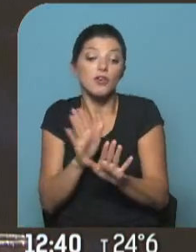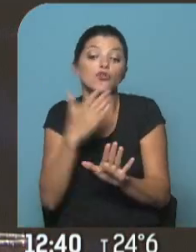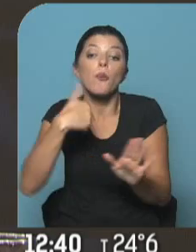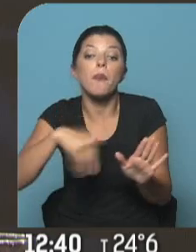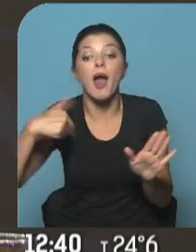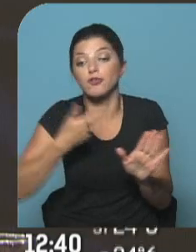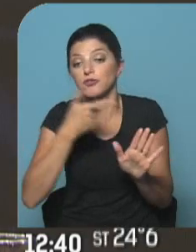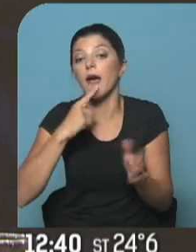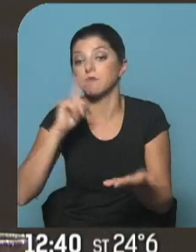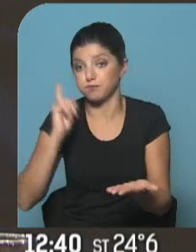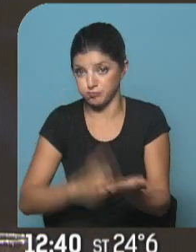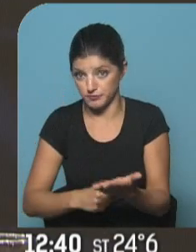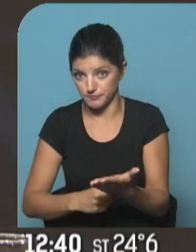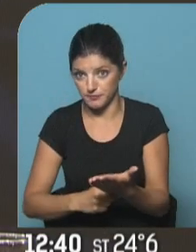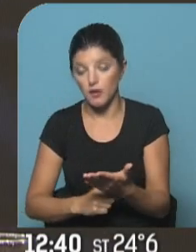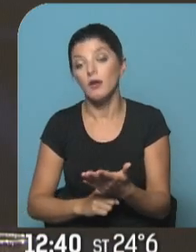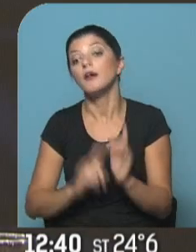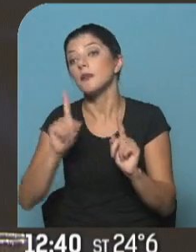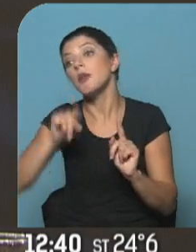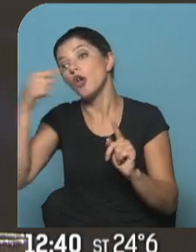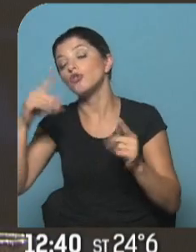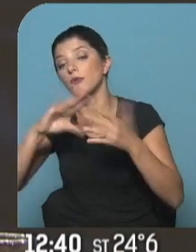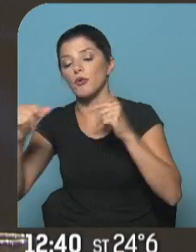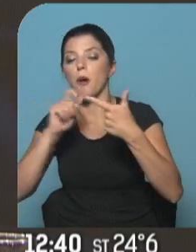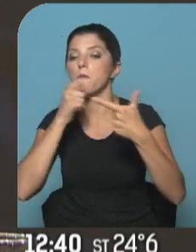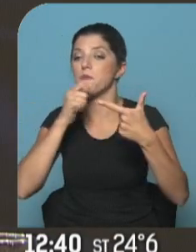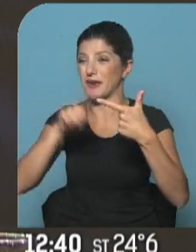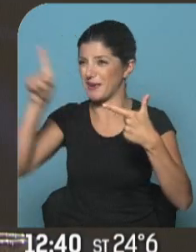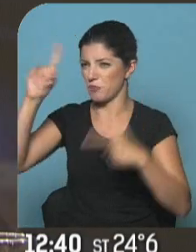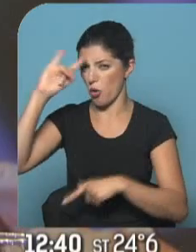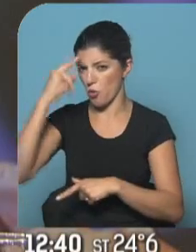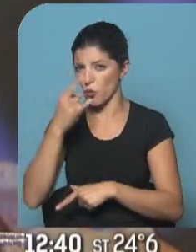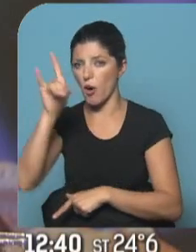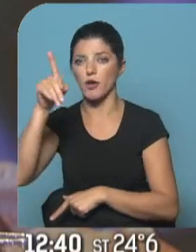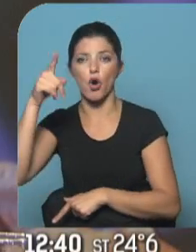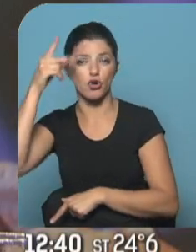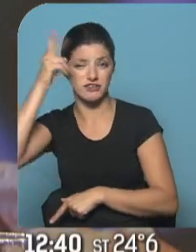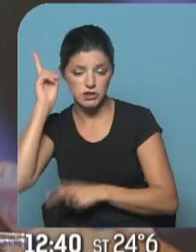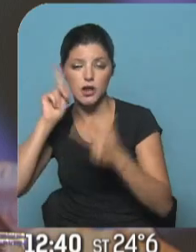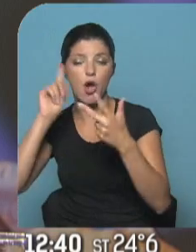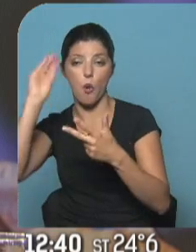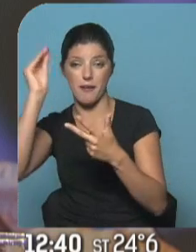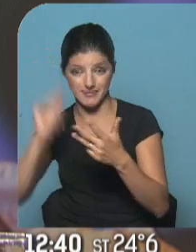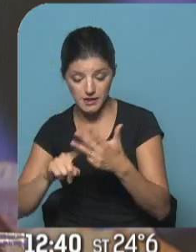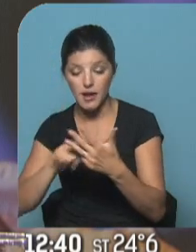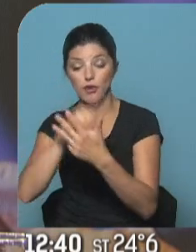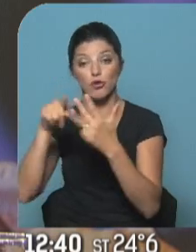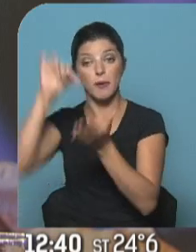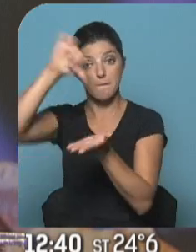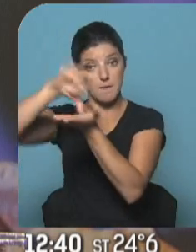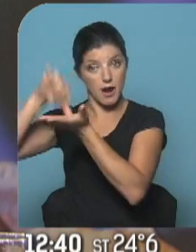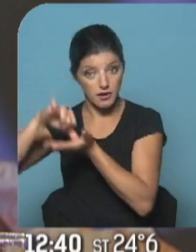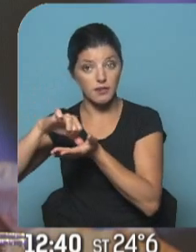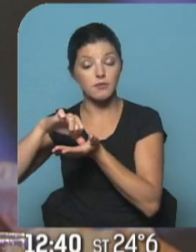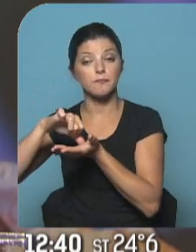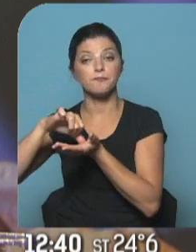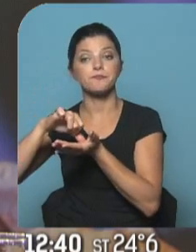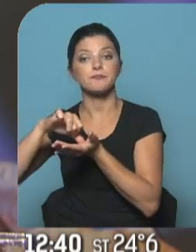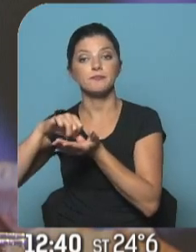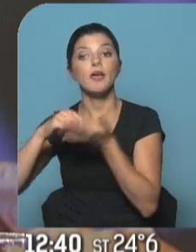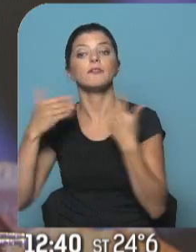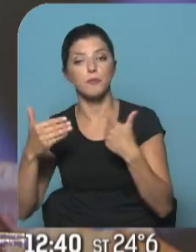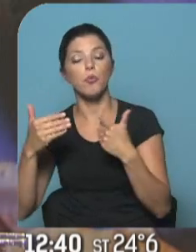ecuatoriana. Hay otras formas de hacerlo que yo. En Uruguay y en Chile, y incluso en Brasil, al haber organizaciones partidarias, se pudo tramitar